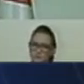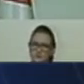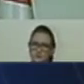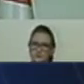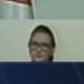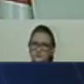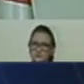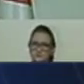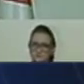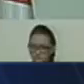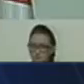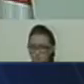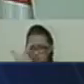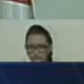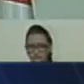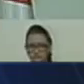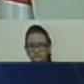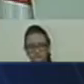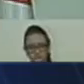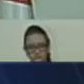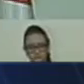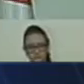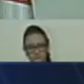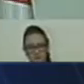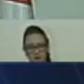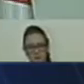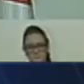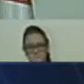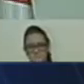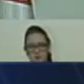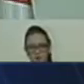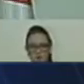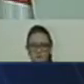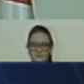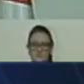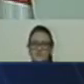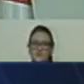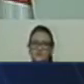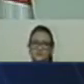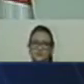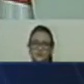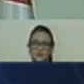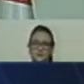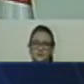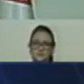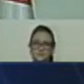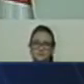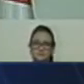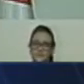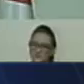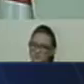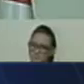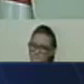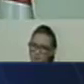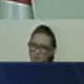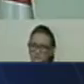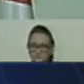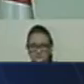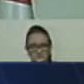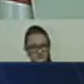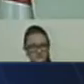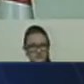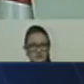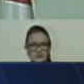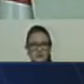yo soy el candidato para amar y mejorar nuestra patria. Así que bueno, sigamos mejorándola.